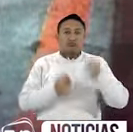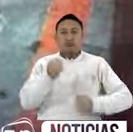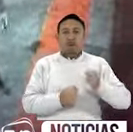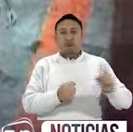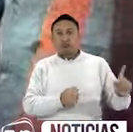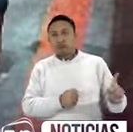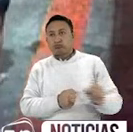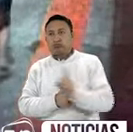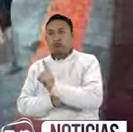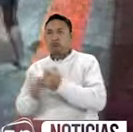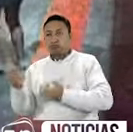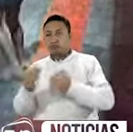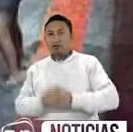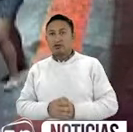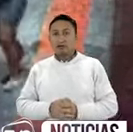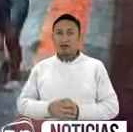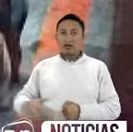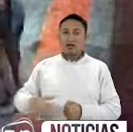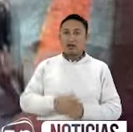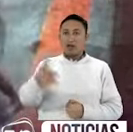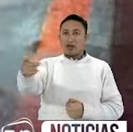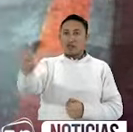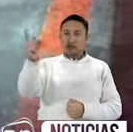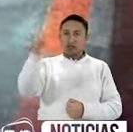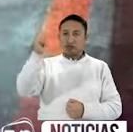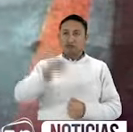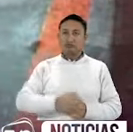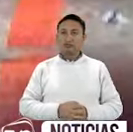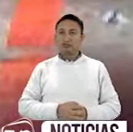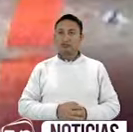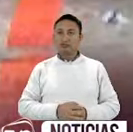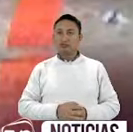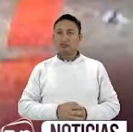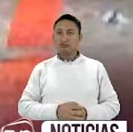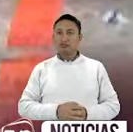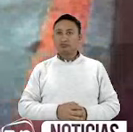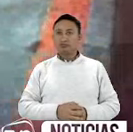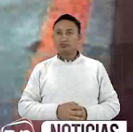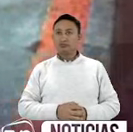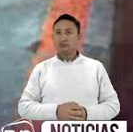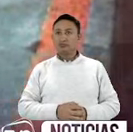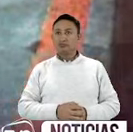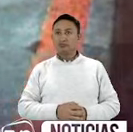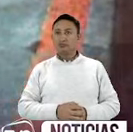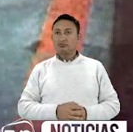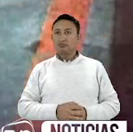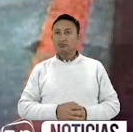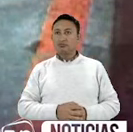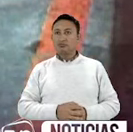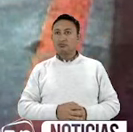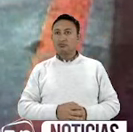se acercó hasta el negocio y procedió a disparar en varias ocasiones.